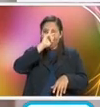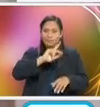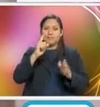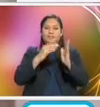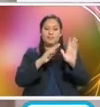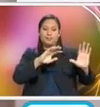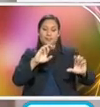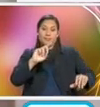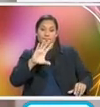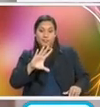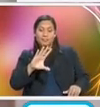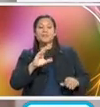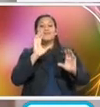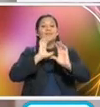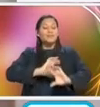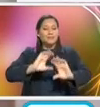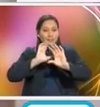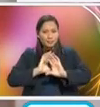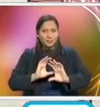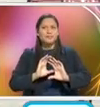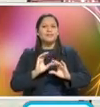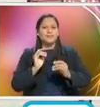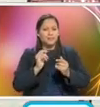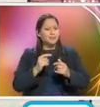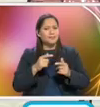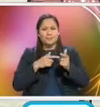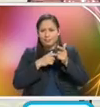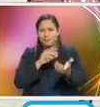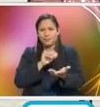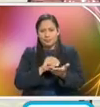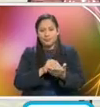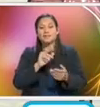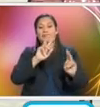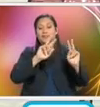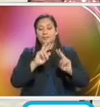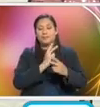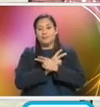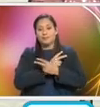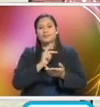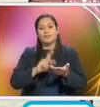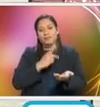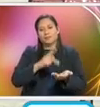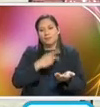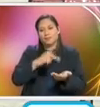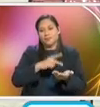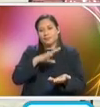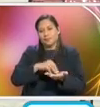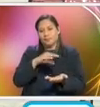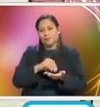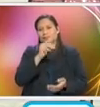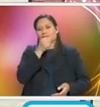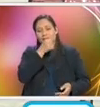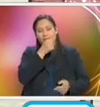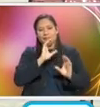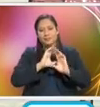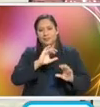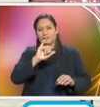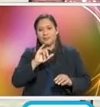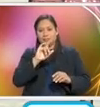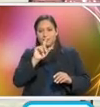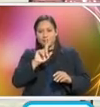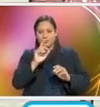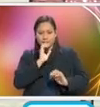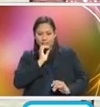1935. Muy bien. Con una canción también clásica del verano que han interpretado y reinterpretado muchísimos artistas del jazz, que se llama